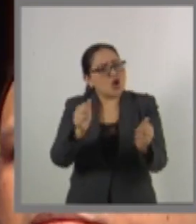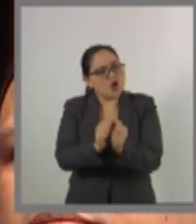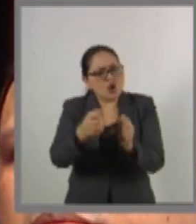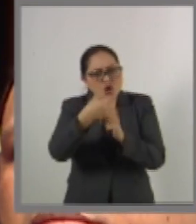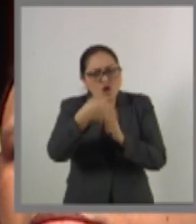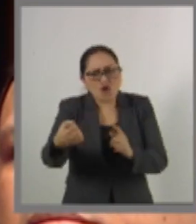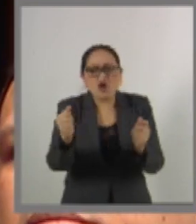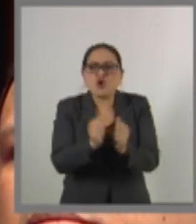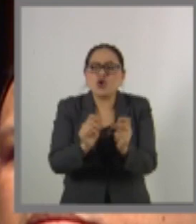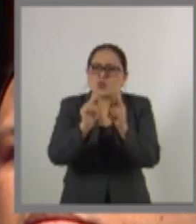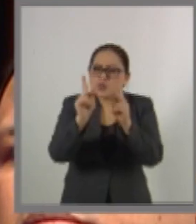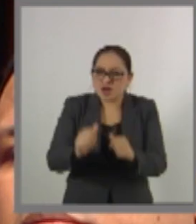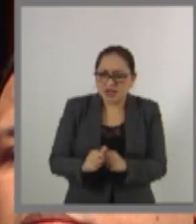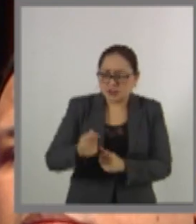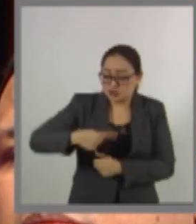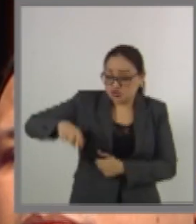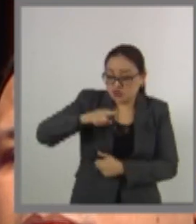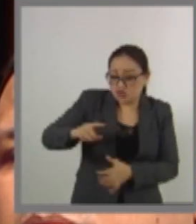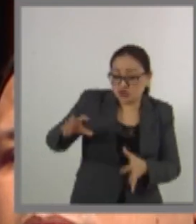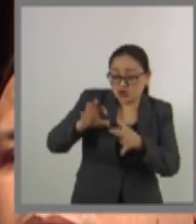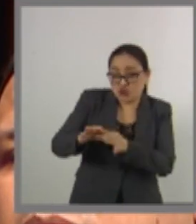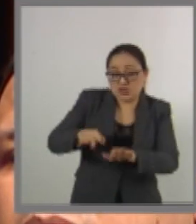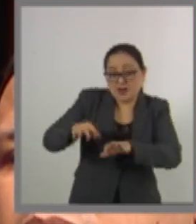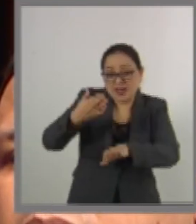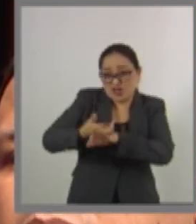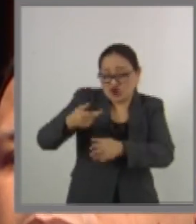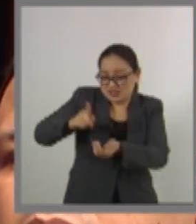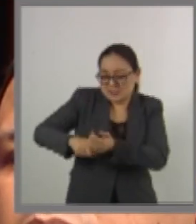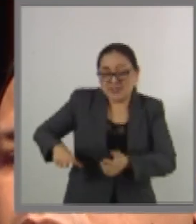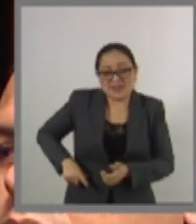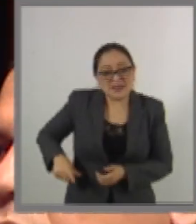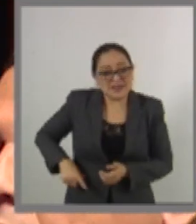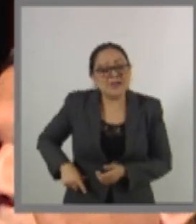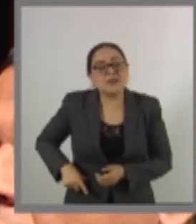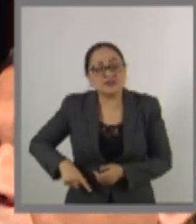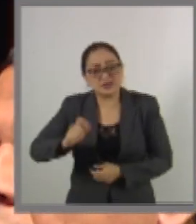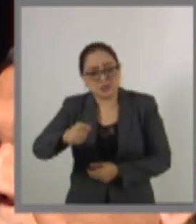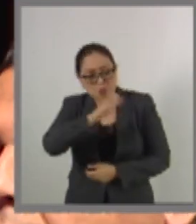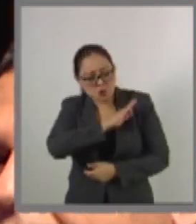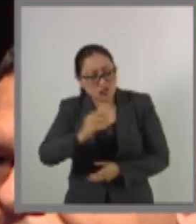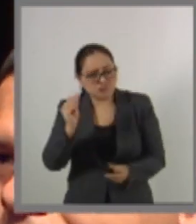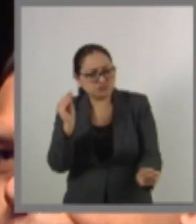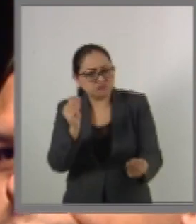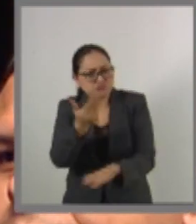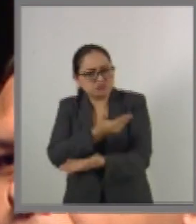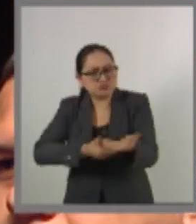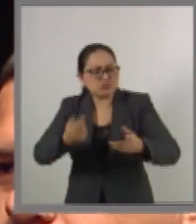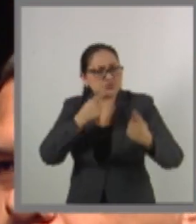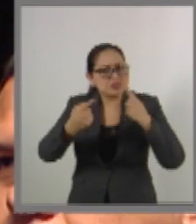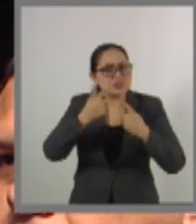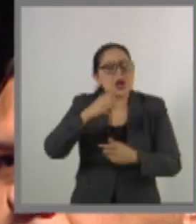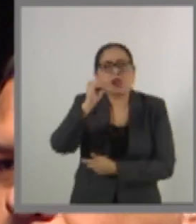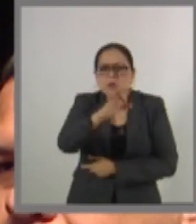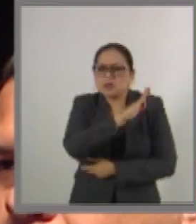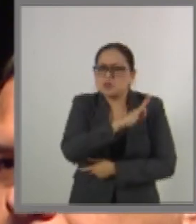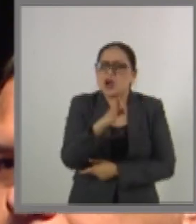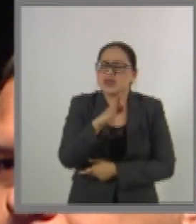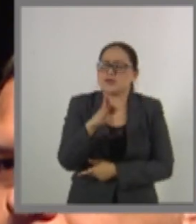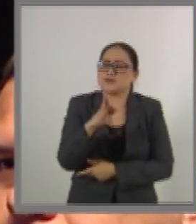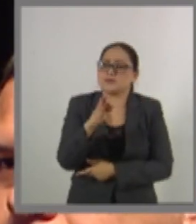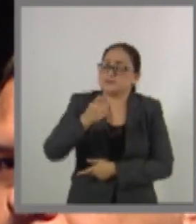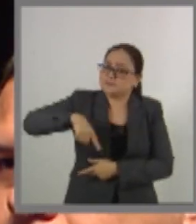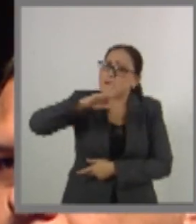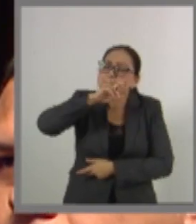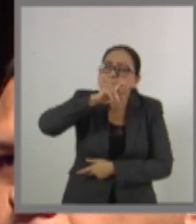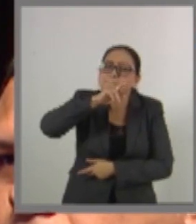nosotros los servidores públicos somos capaces de generar un diálogo en estos términos, en los mejores